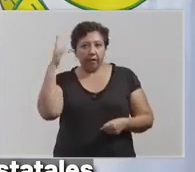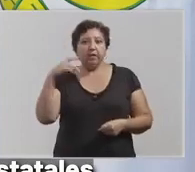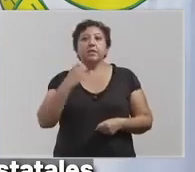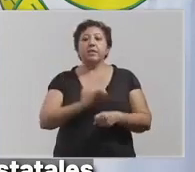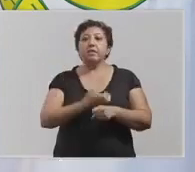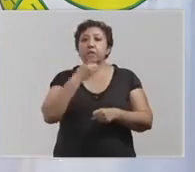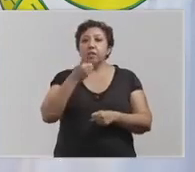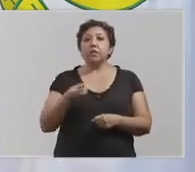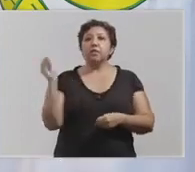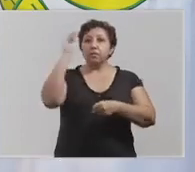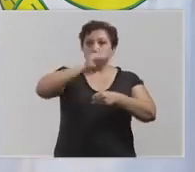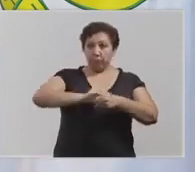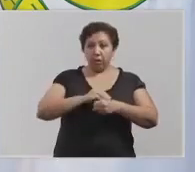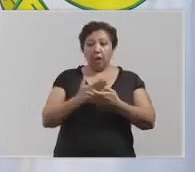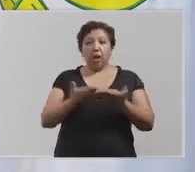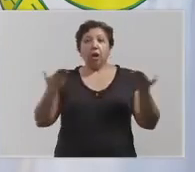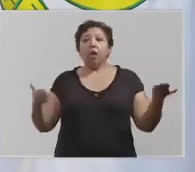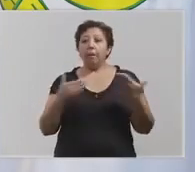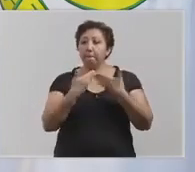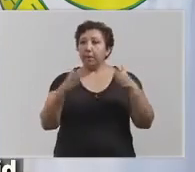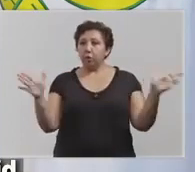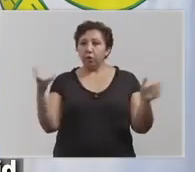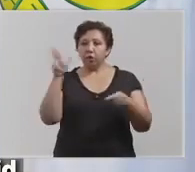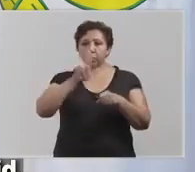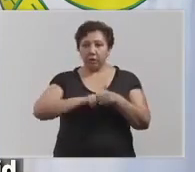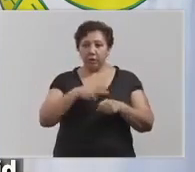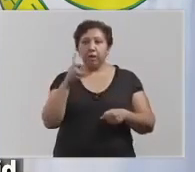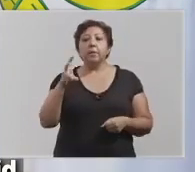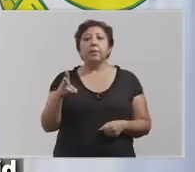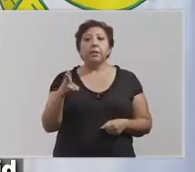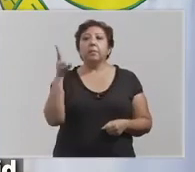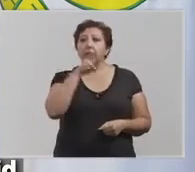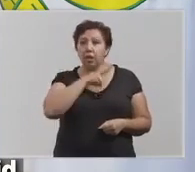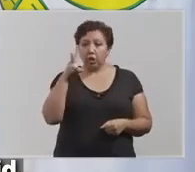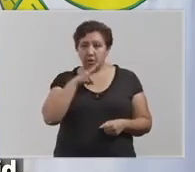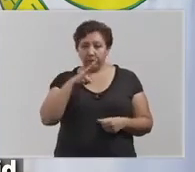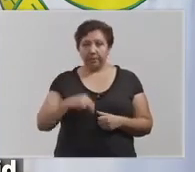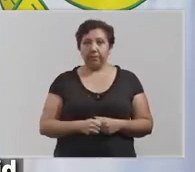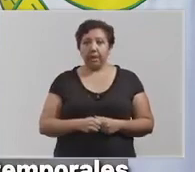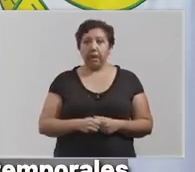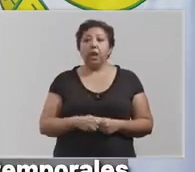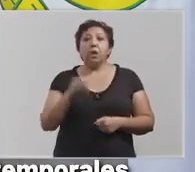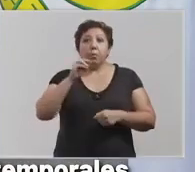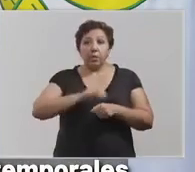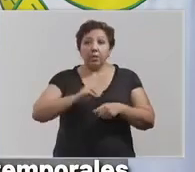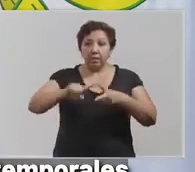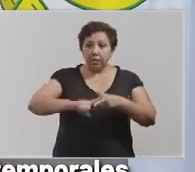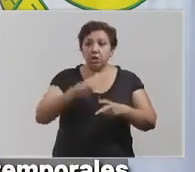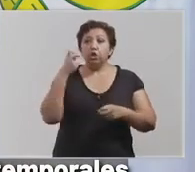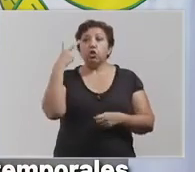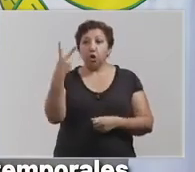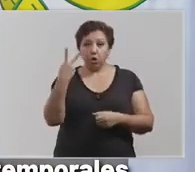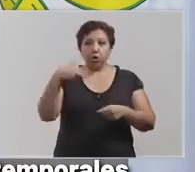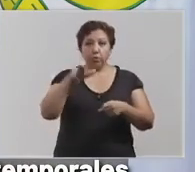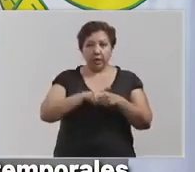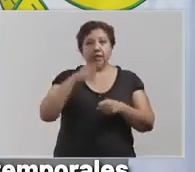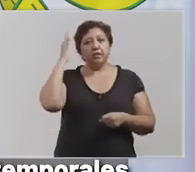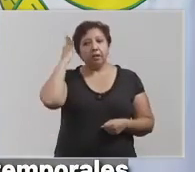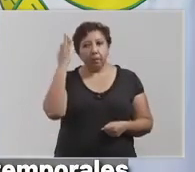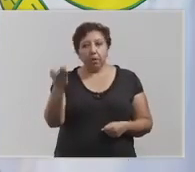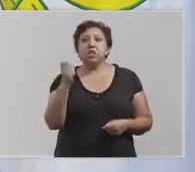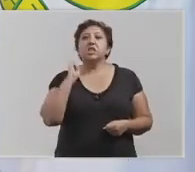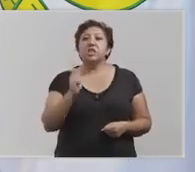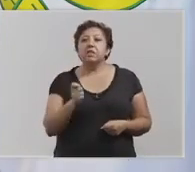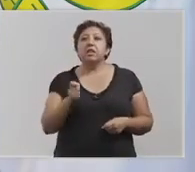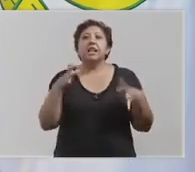federales y estatales y se suma a la reciente apertura del Hospital Provisional de Valladolid. La puesta en marcha de estos dos hospitales